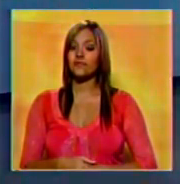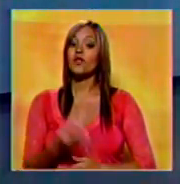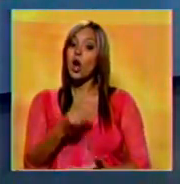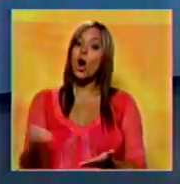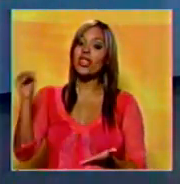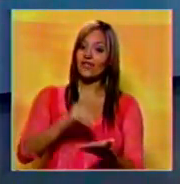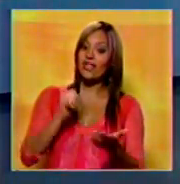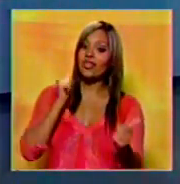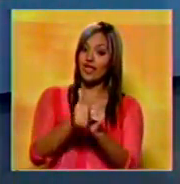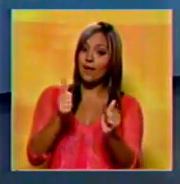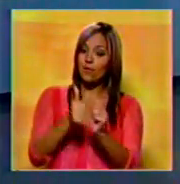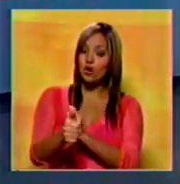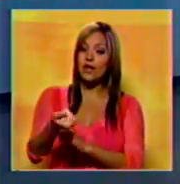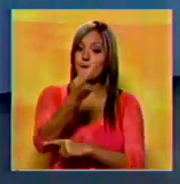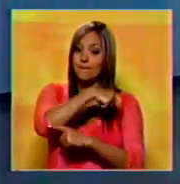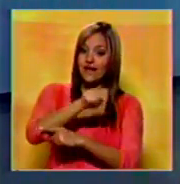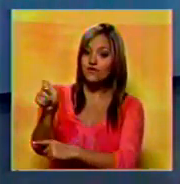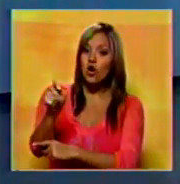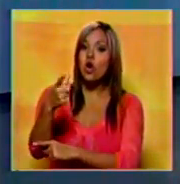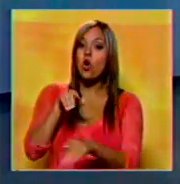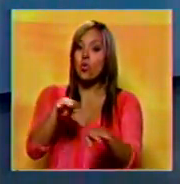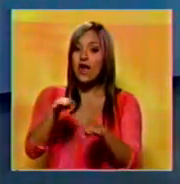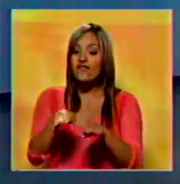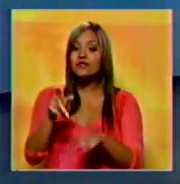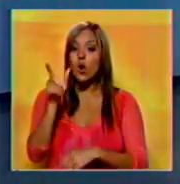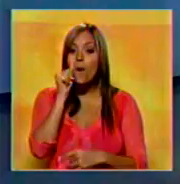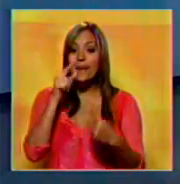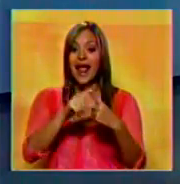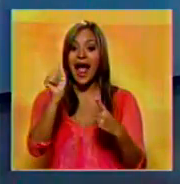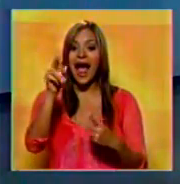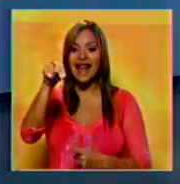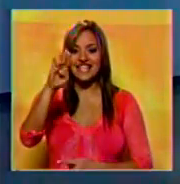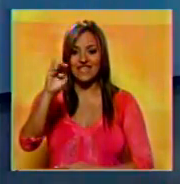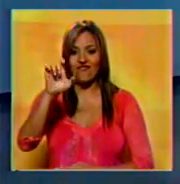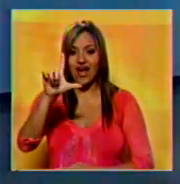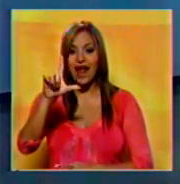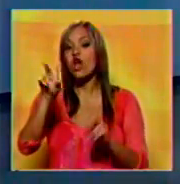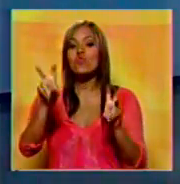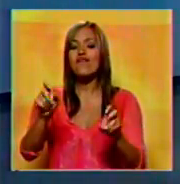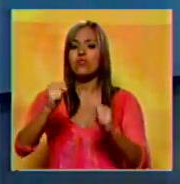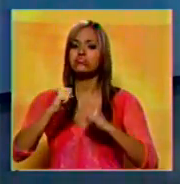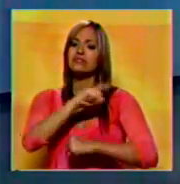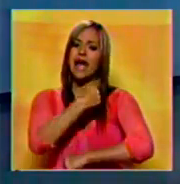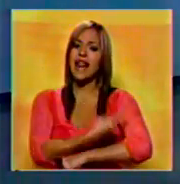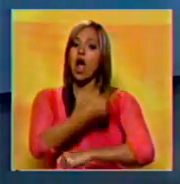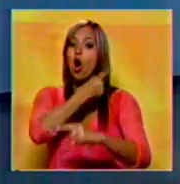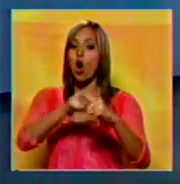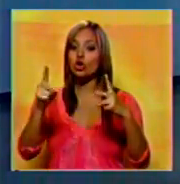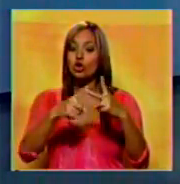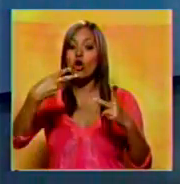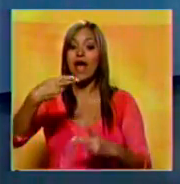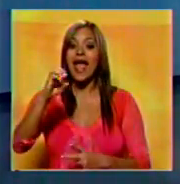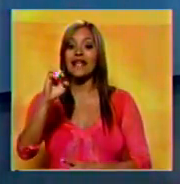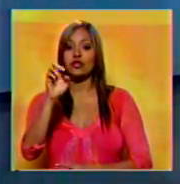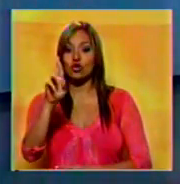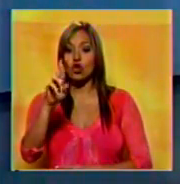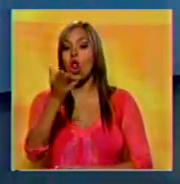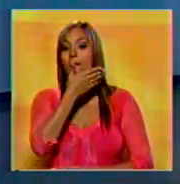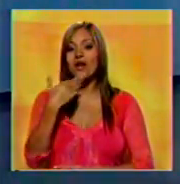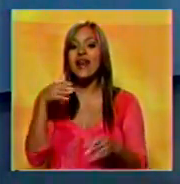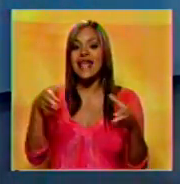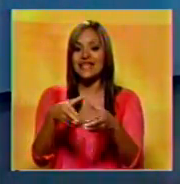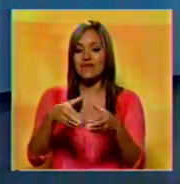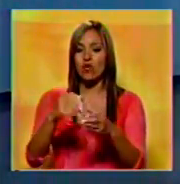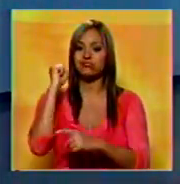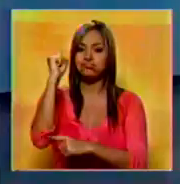Bien, retomamos los deportes con el béisbol de Grandes Ligas porque este jueves Aníbal Sánchez se apuntó un nuevo triunfo mientras que Héctor Sánchez se convirtió en el héroe de su equipo. Nos vamos